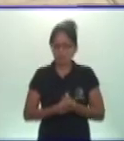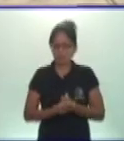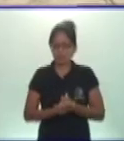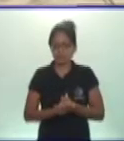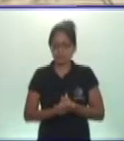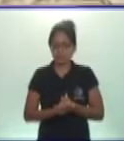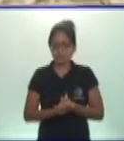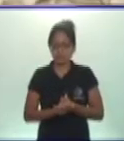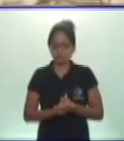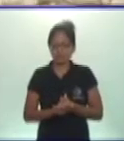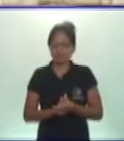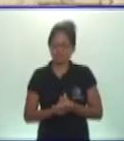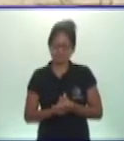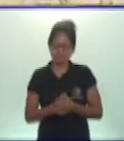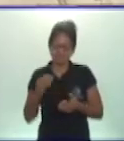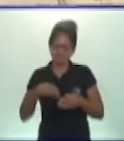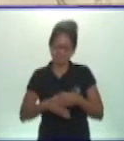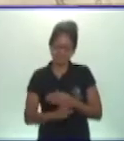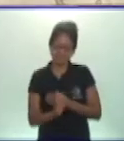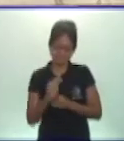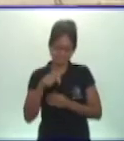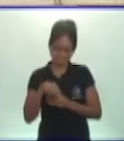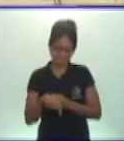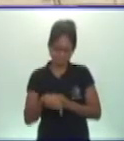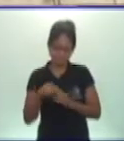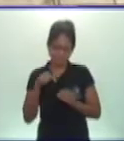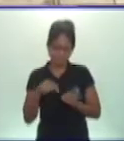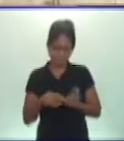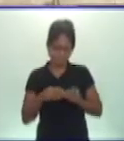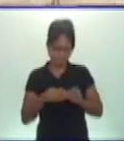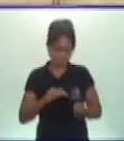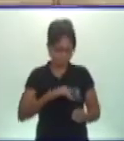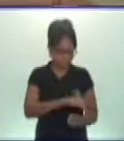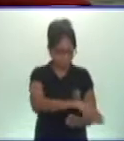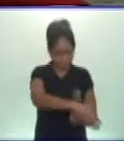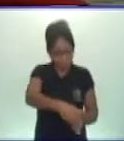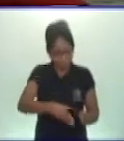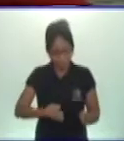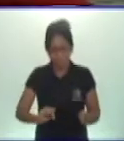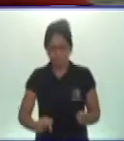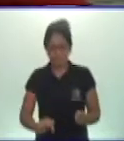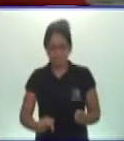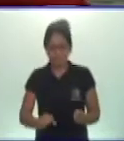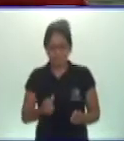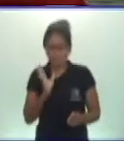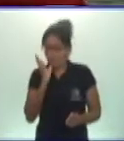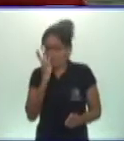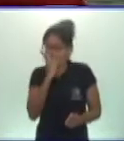excelente bahía, que es una de las más hermosas, protegidas y